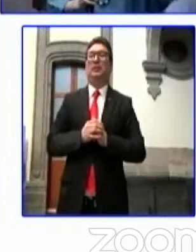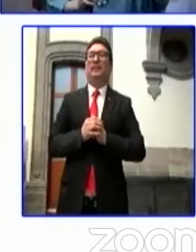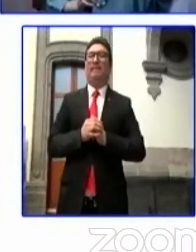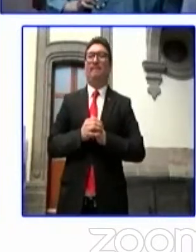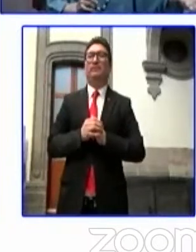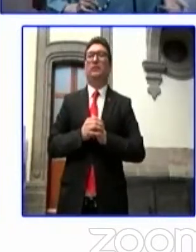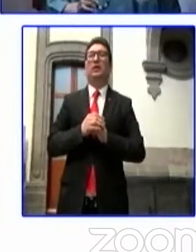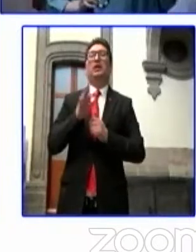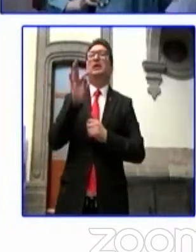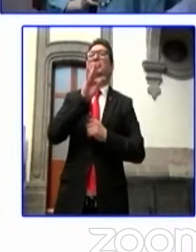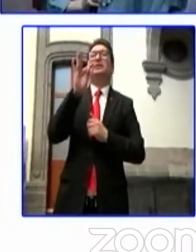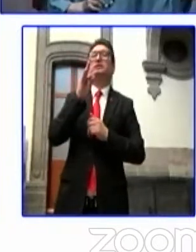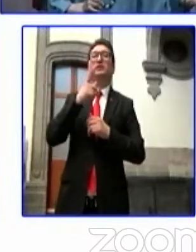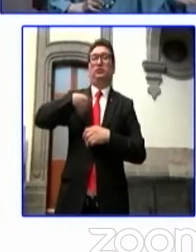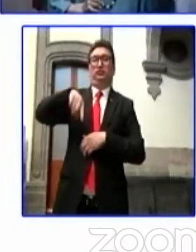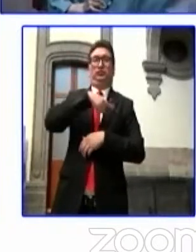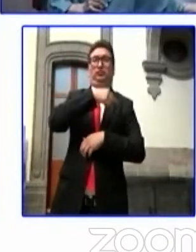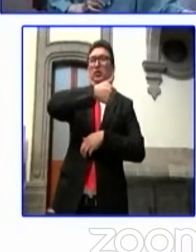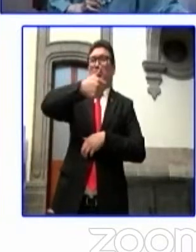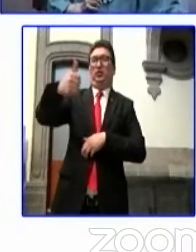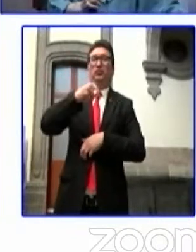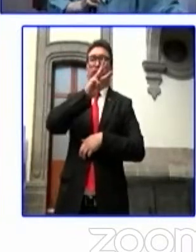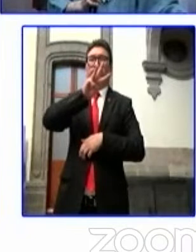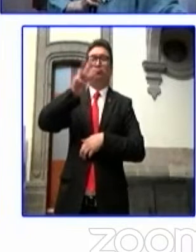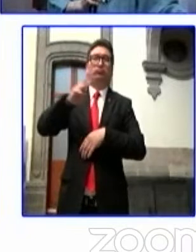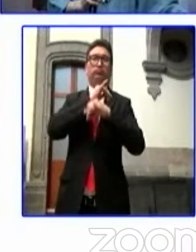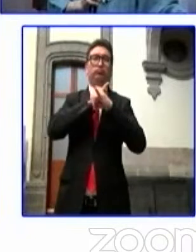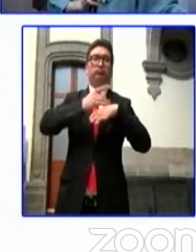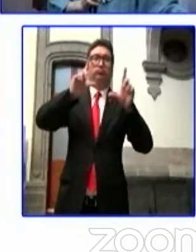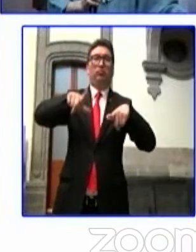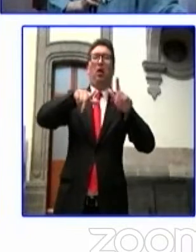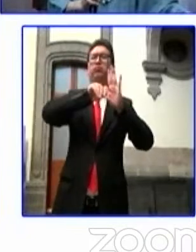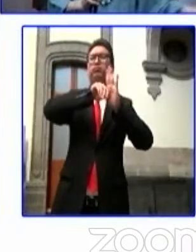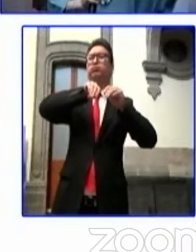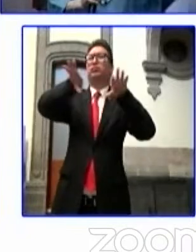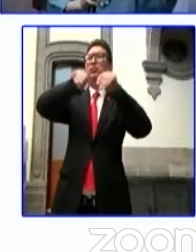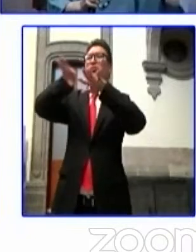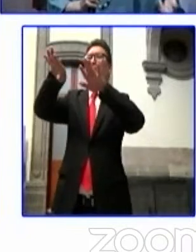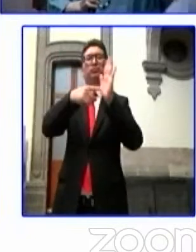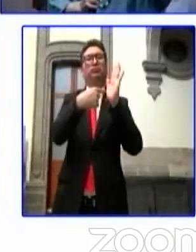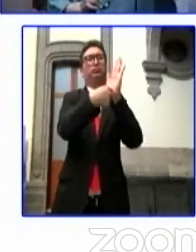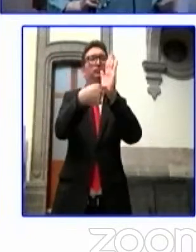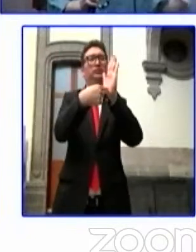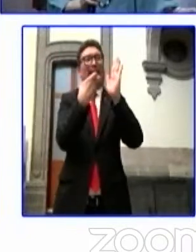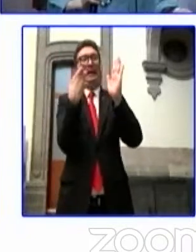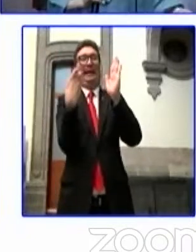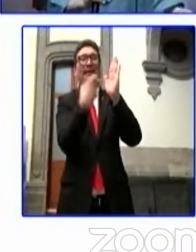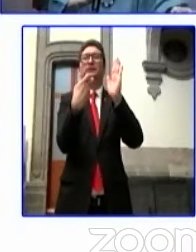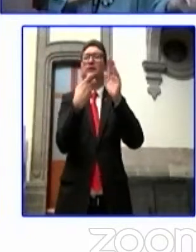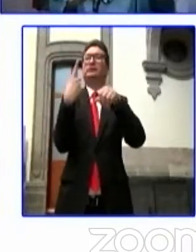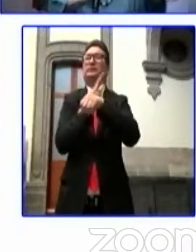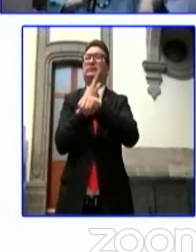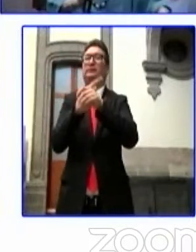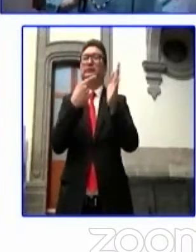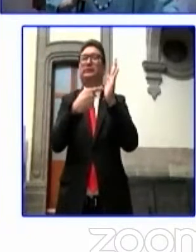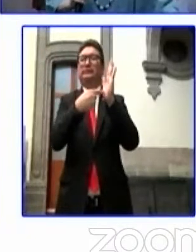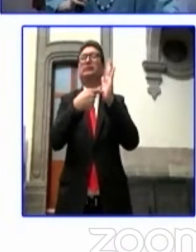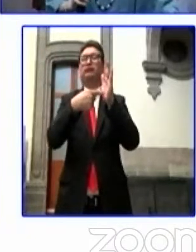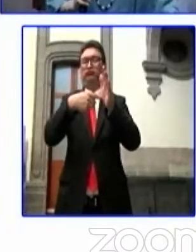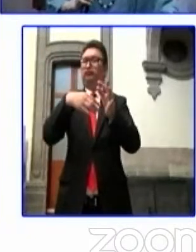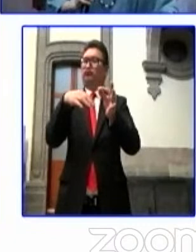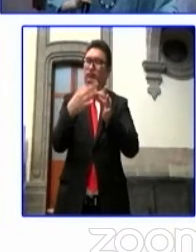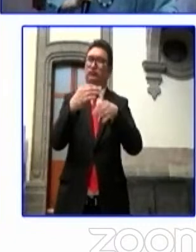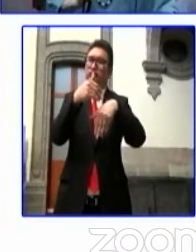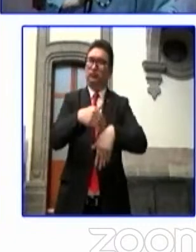digamos en nuestras páginas, en todos lados hay que poner estas recomendaciones y decir que se tienen que cumplir. Bien, yo quería